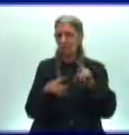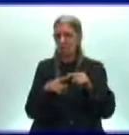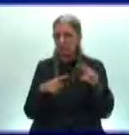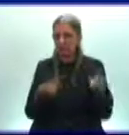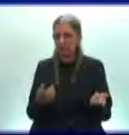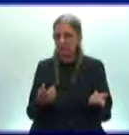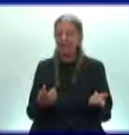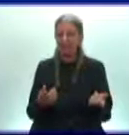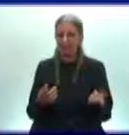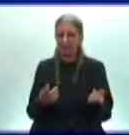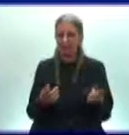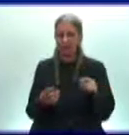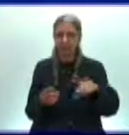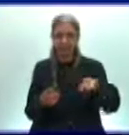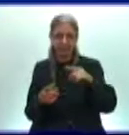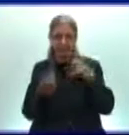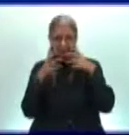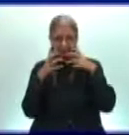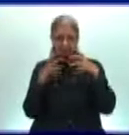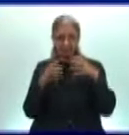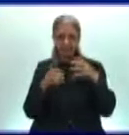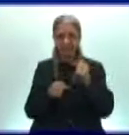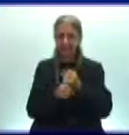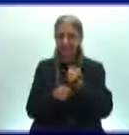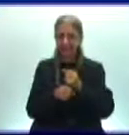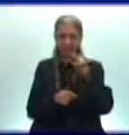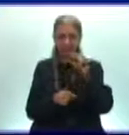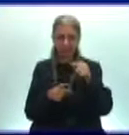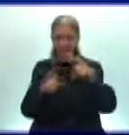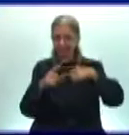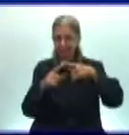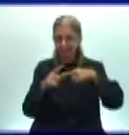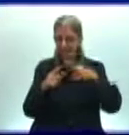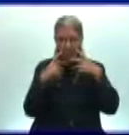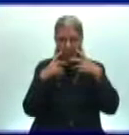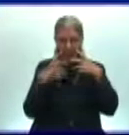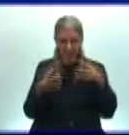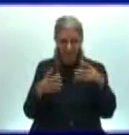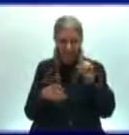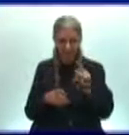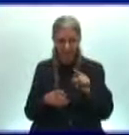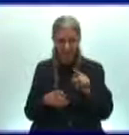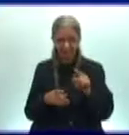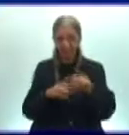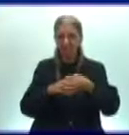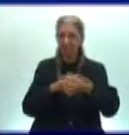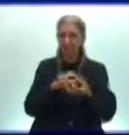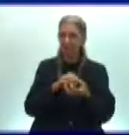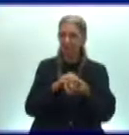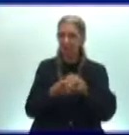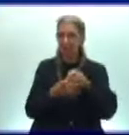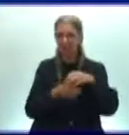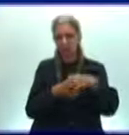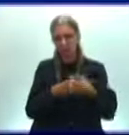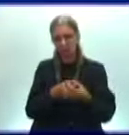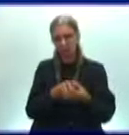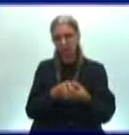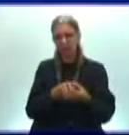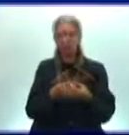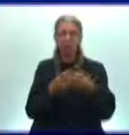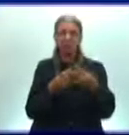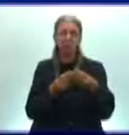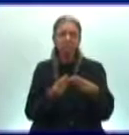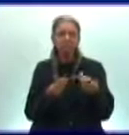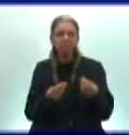que ustedes continúen trabajando con este contenido. Primero, está formado por moléculas entre las que existen débiles fuerzas